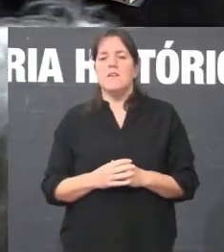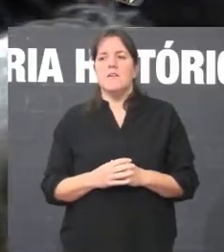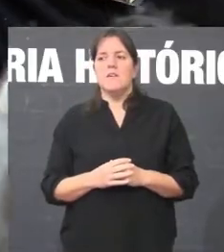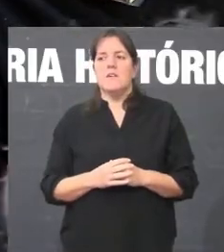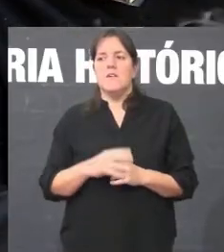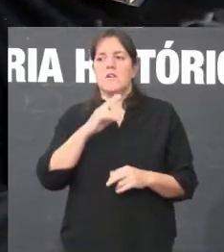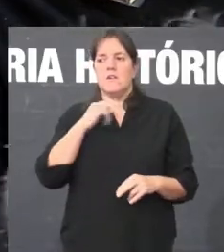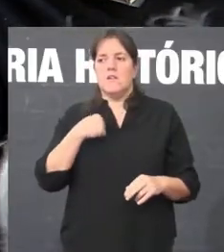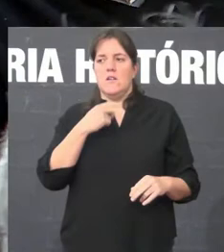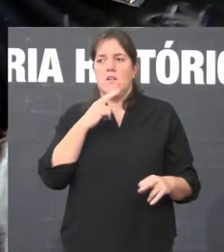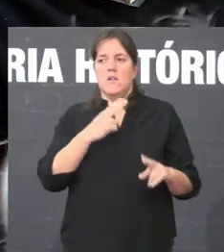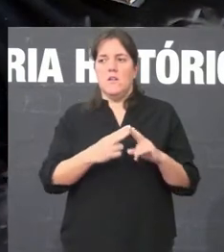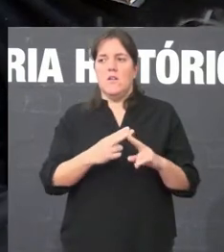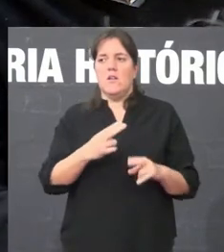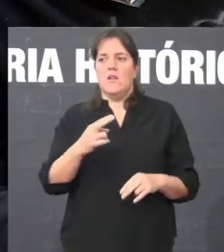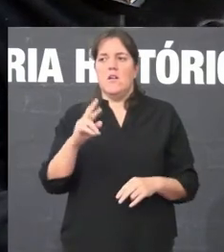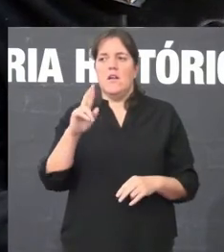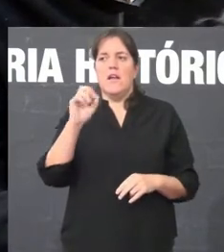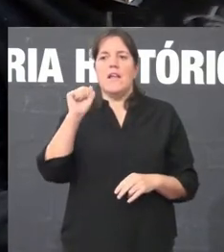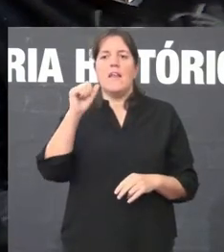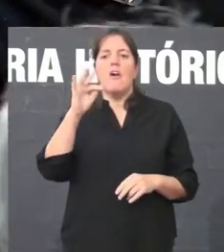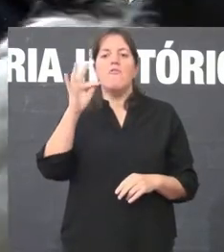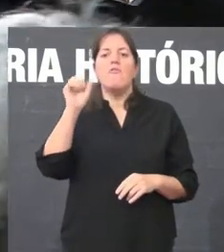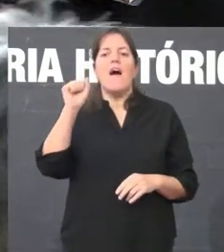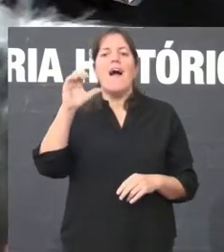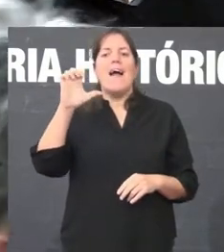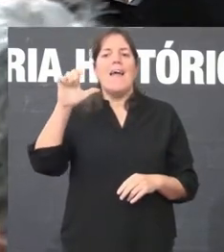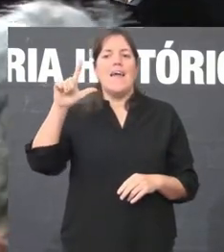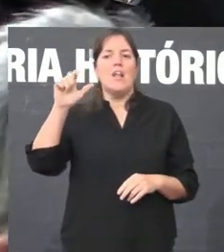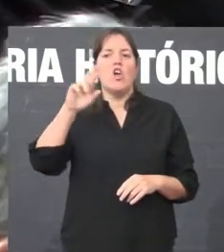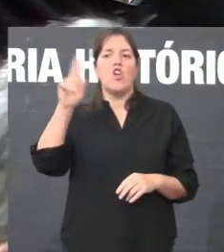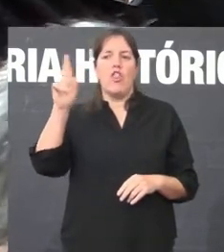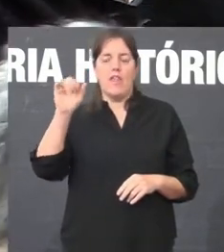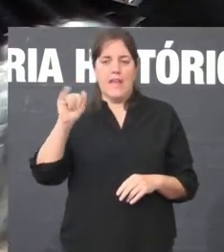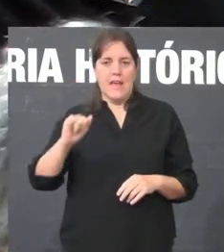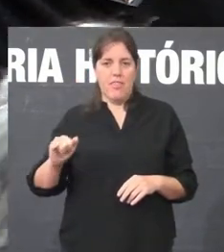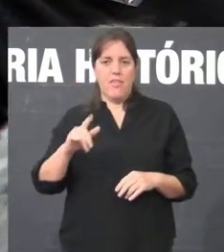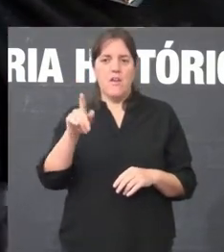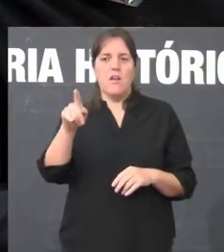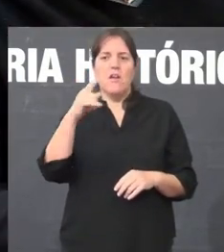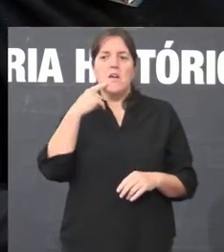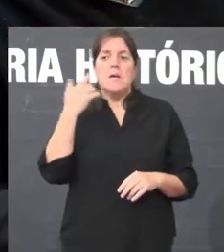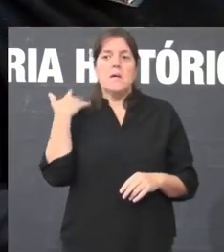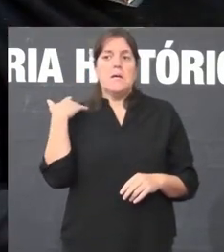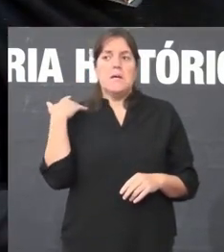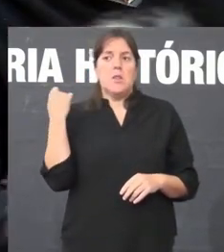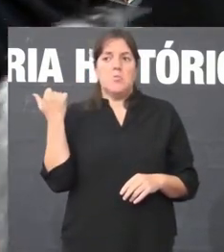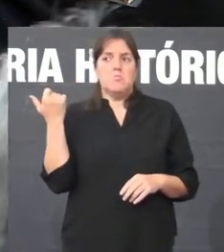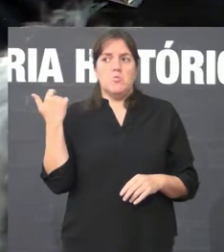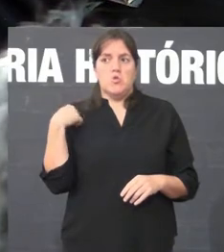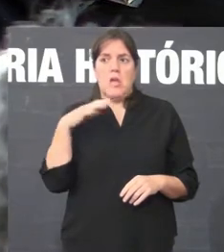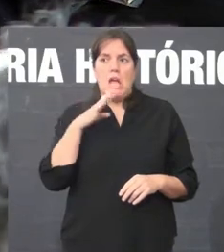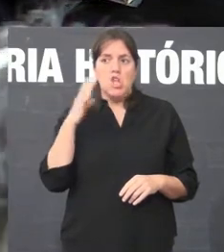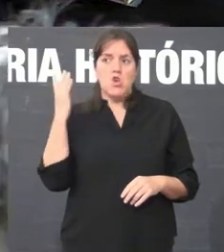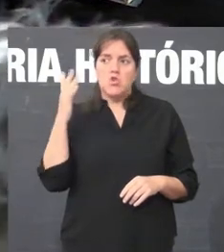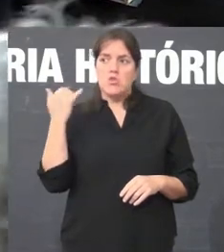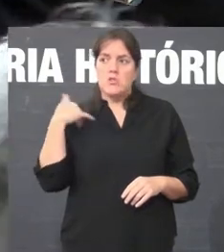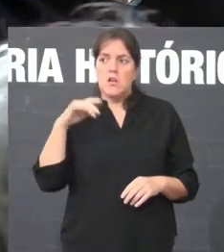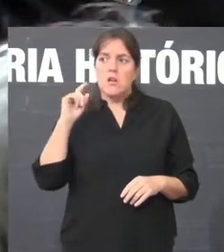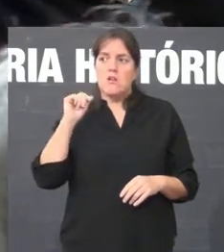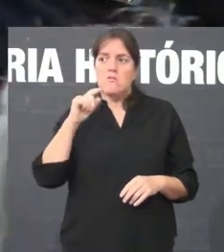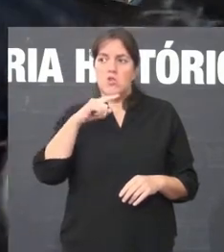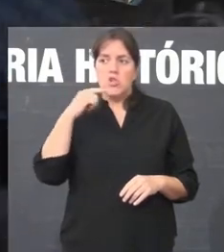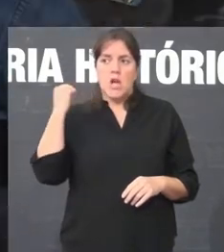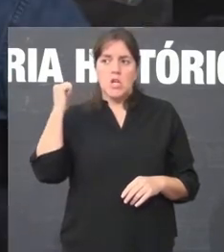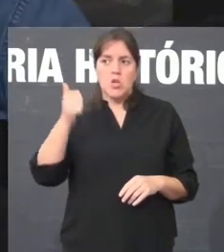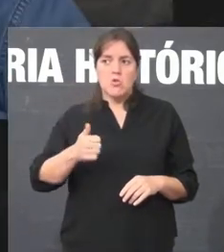Me llamo Rafael Rodríguez y hace unos cuantos años